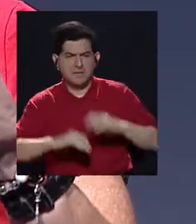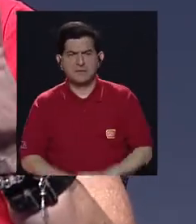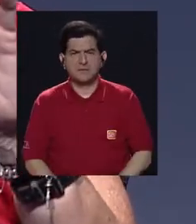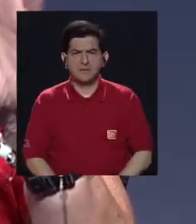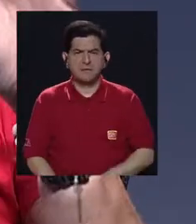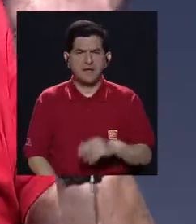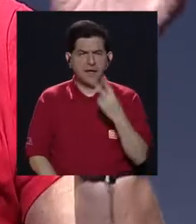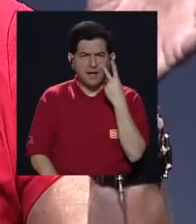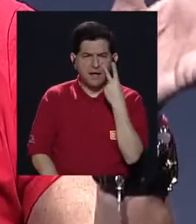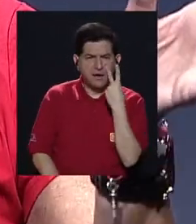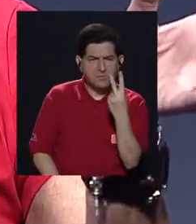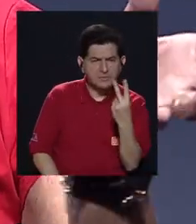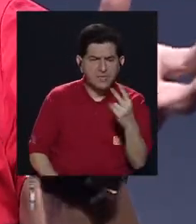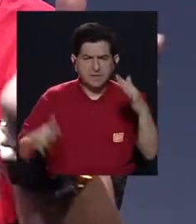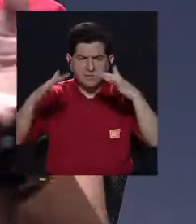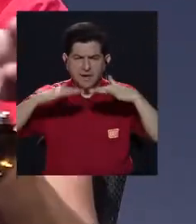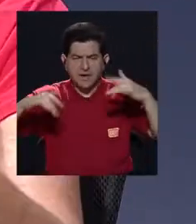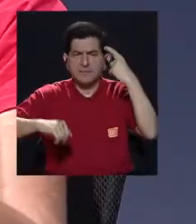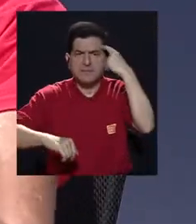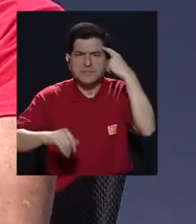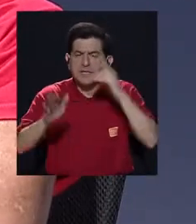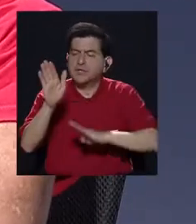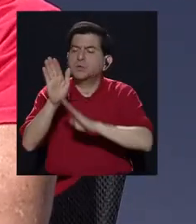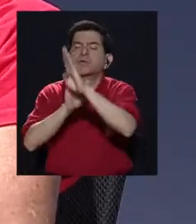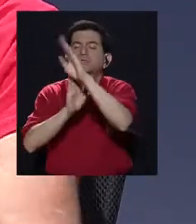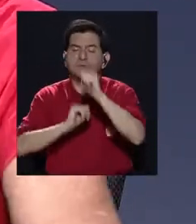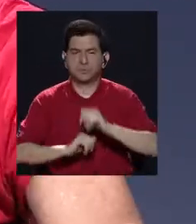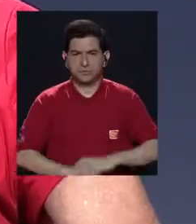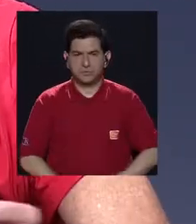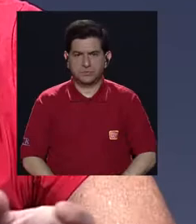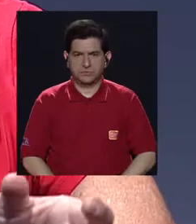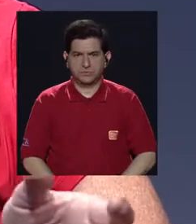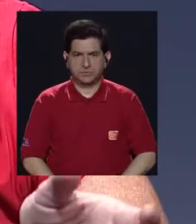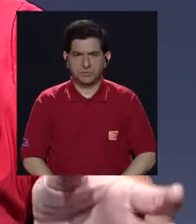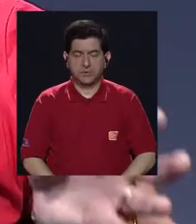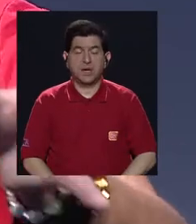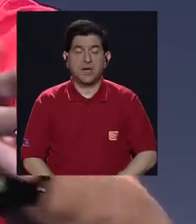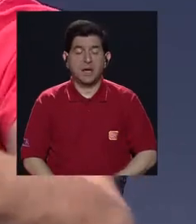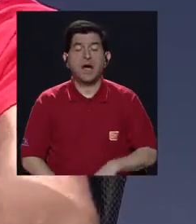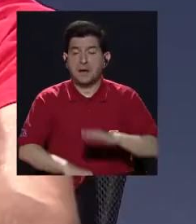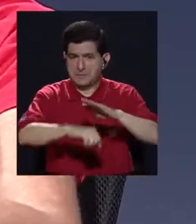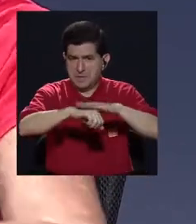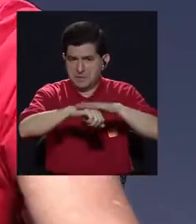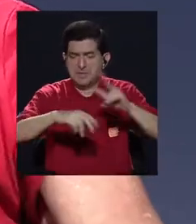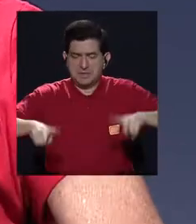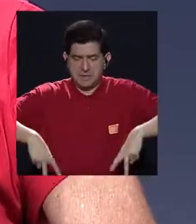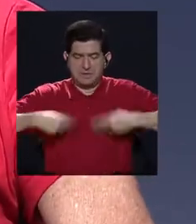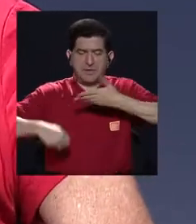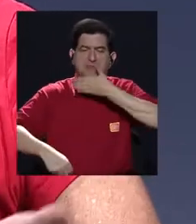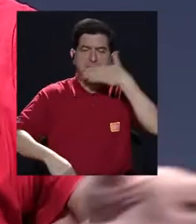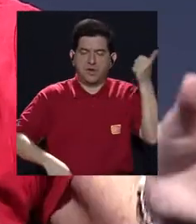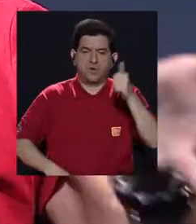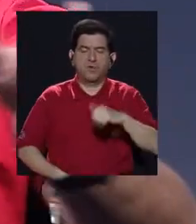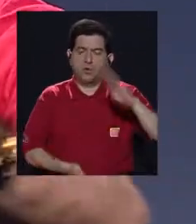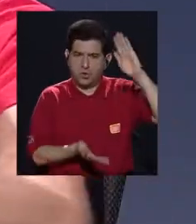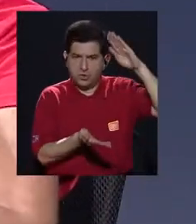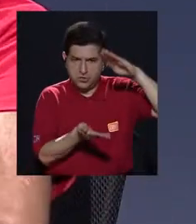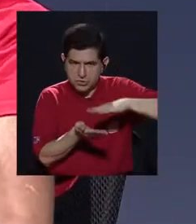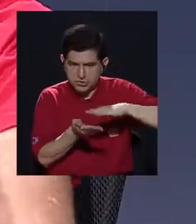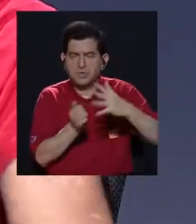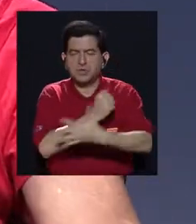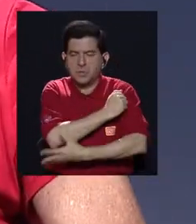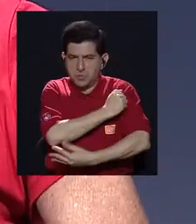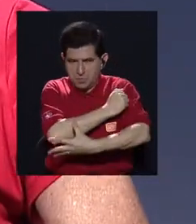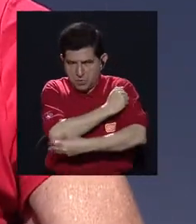como vemos el ambiente para el desarrollo para vivir mejor para bajar la